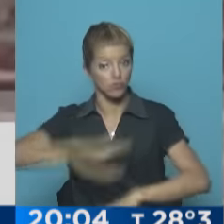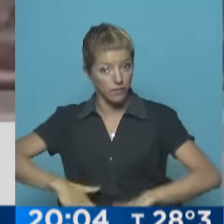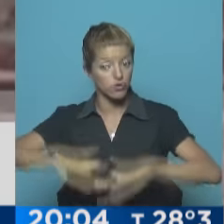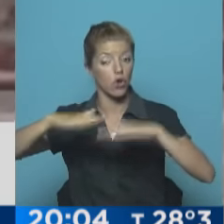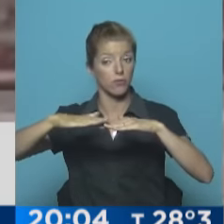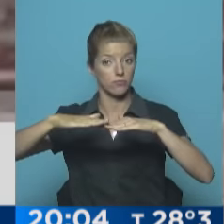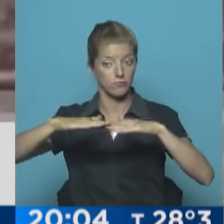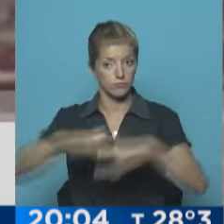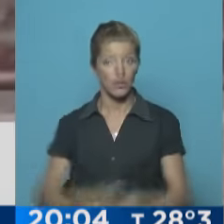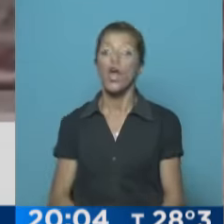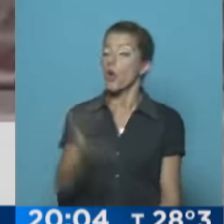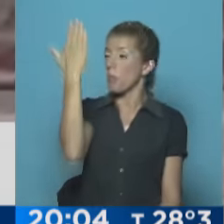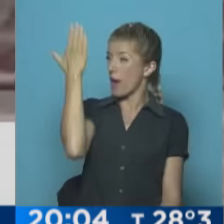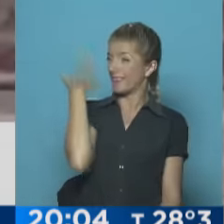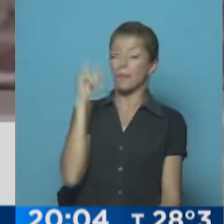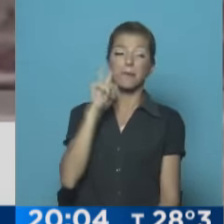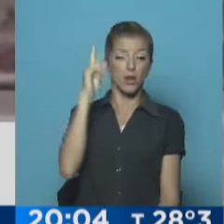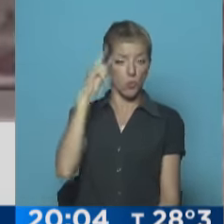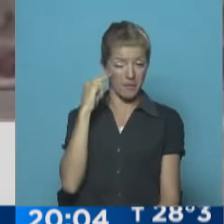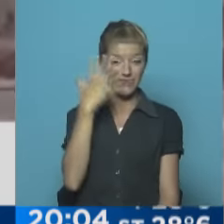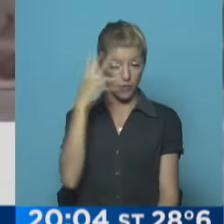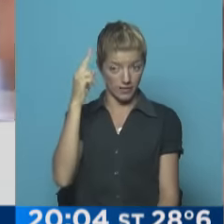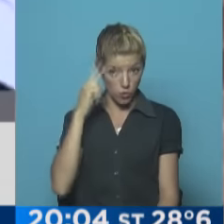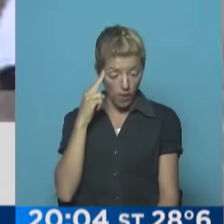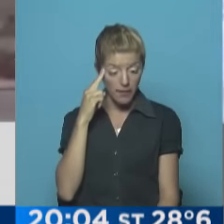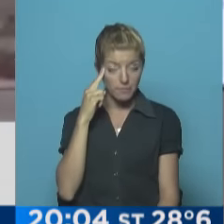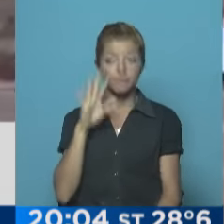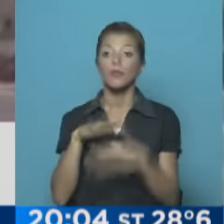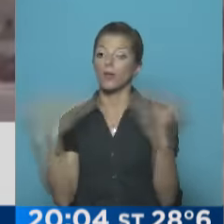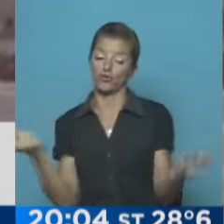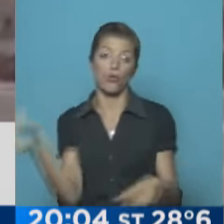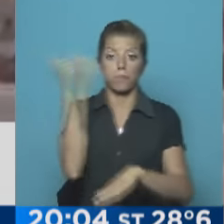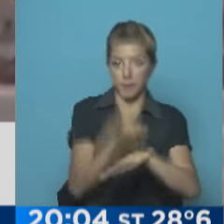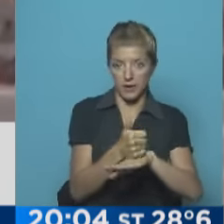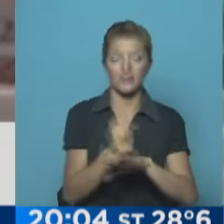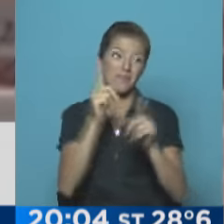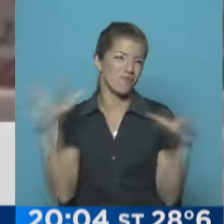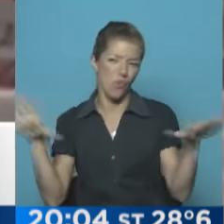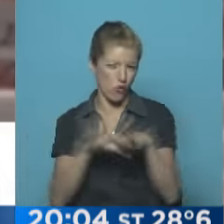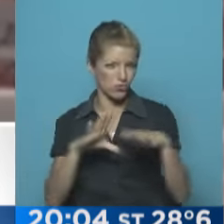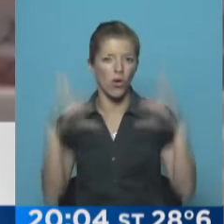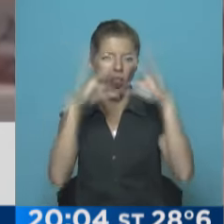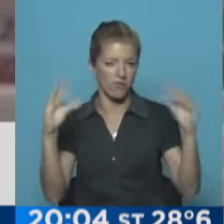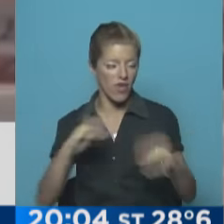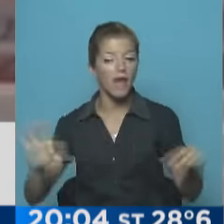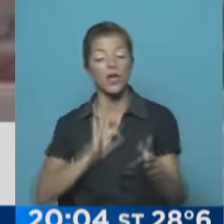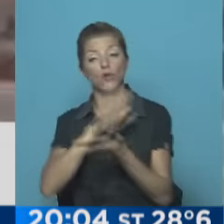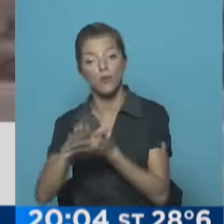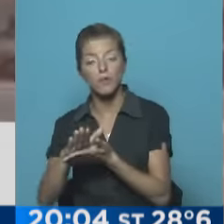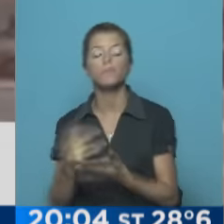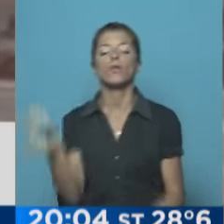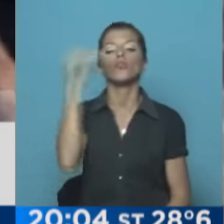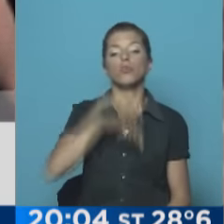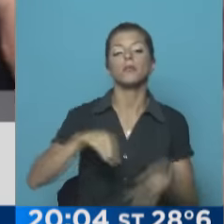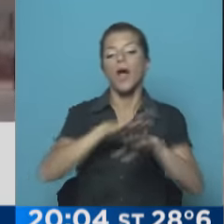tipo año 59. Entonces, me vine por las fiestas también y a sacar los muebles,